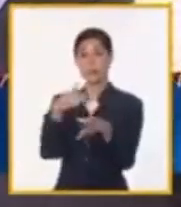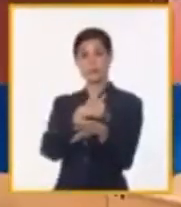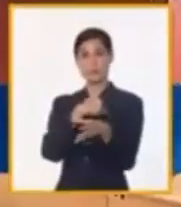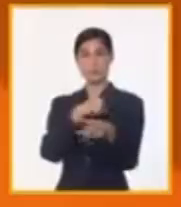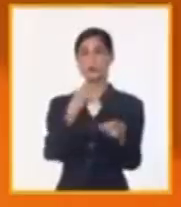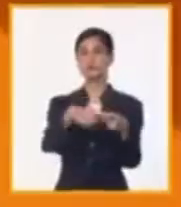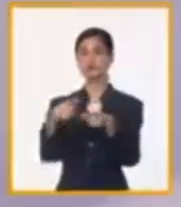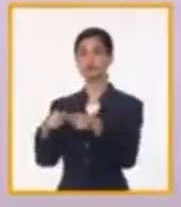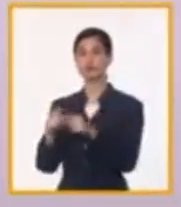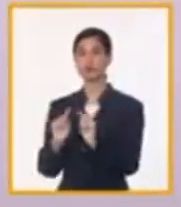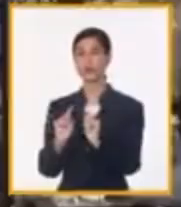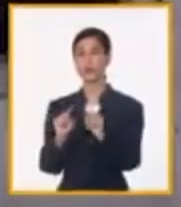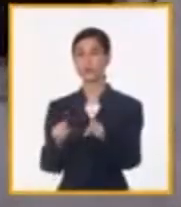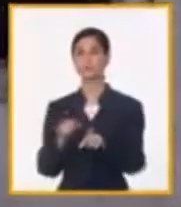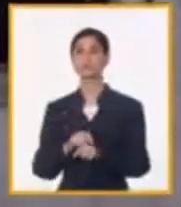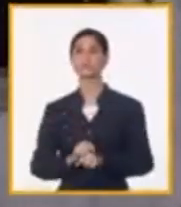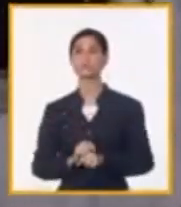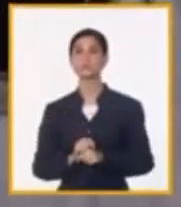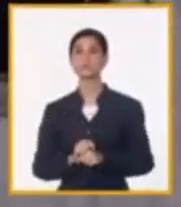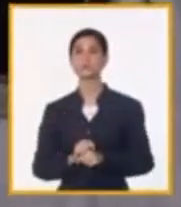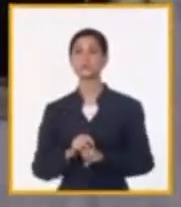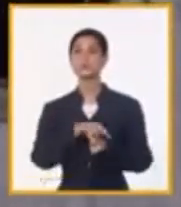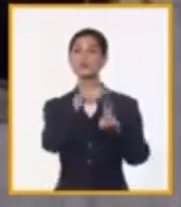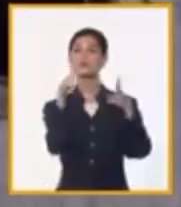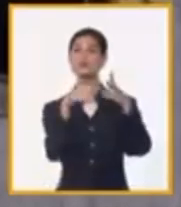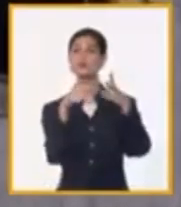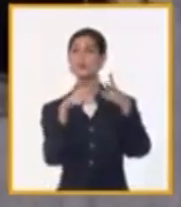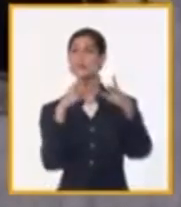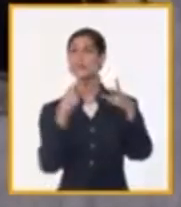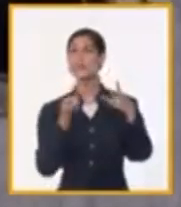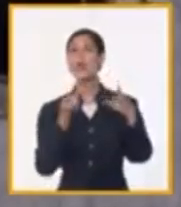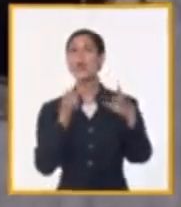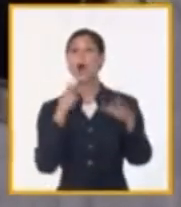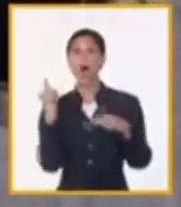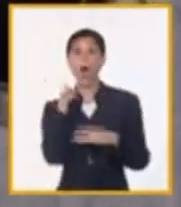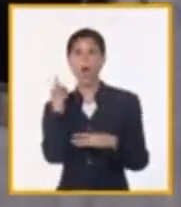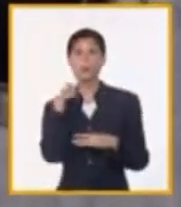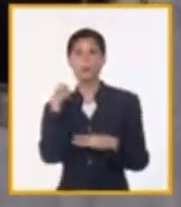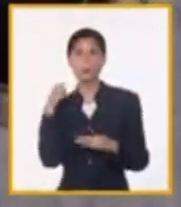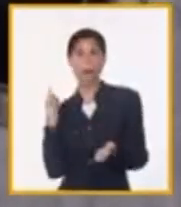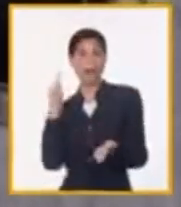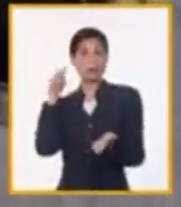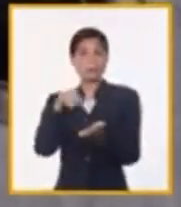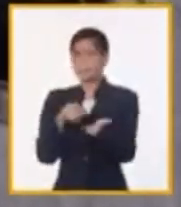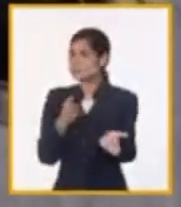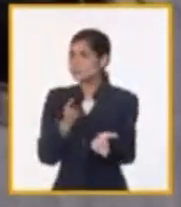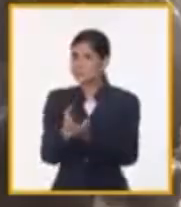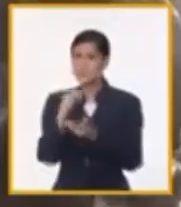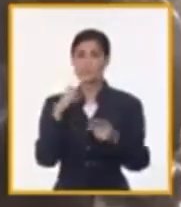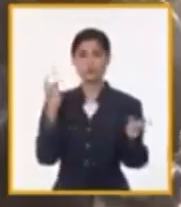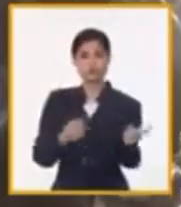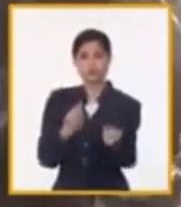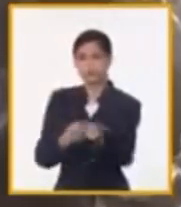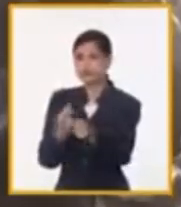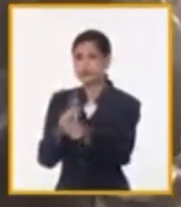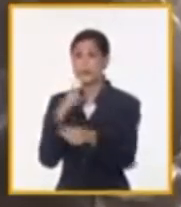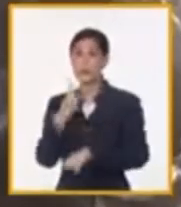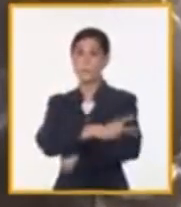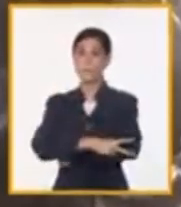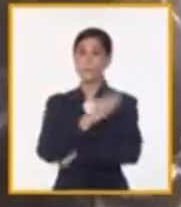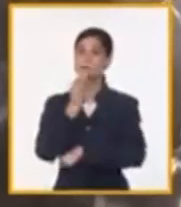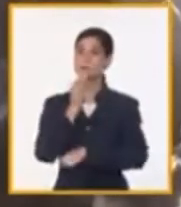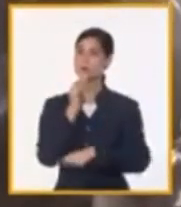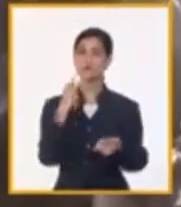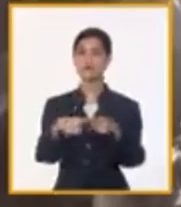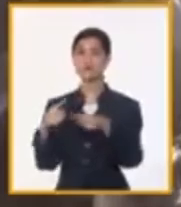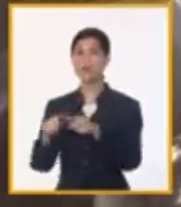el país tras casi un año de guerra el frente se desplazó esta semana al norte israelí donde el gobierno prometió